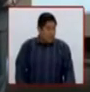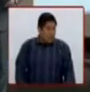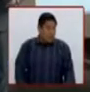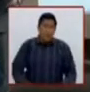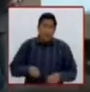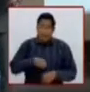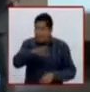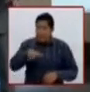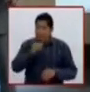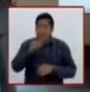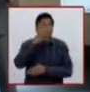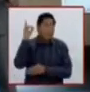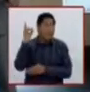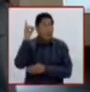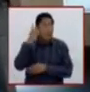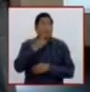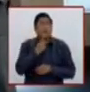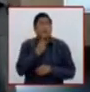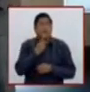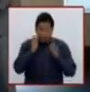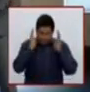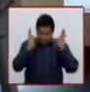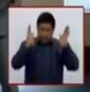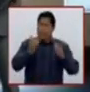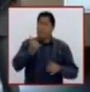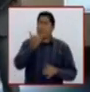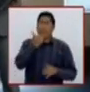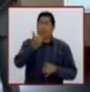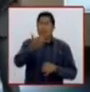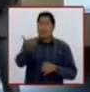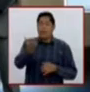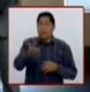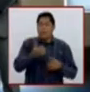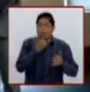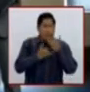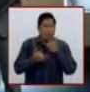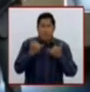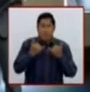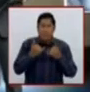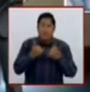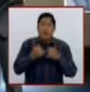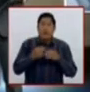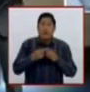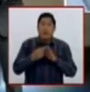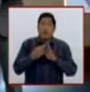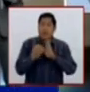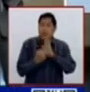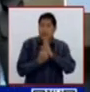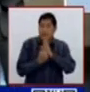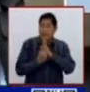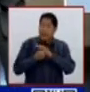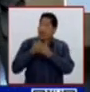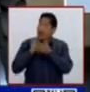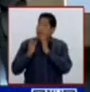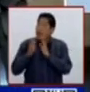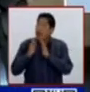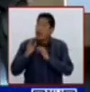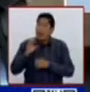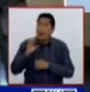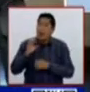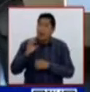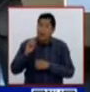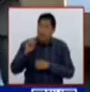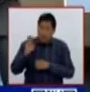Una gran parte del país está, por supuesto, atenta a lo que puede salir, en todo caso, de resolución del diálogo entre la Central Obrera